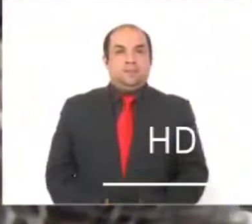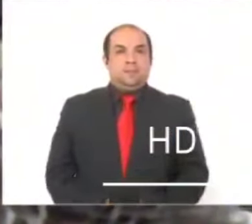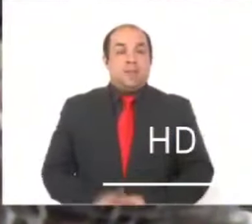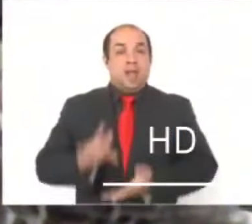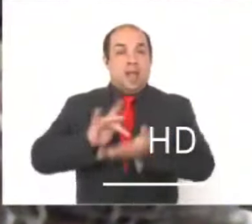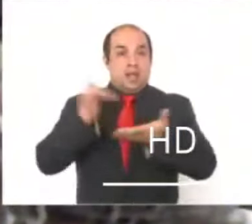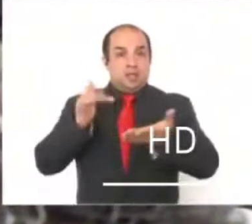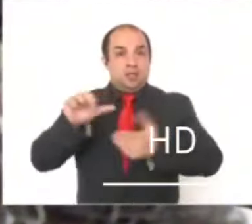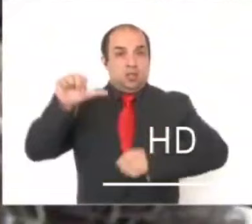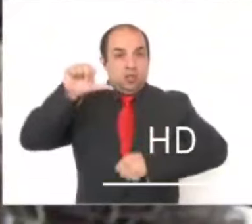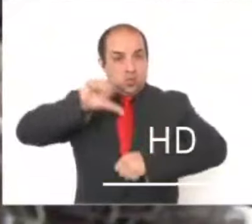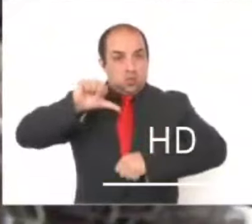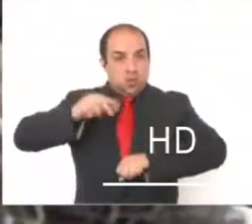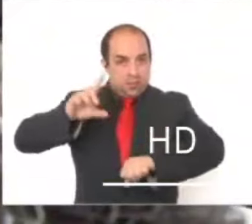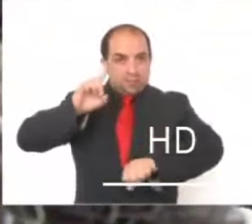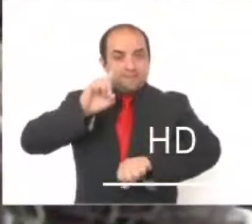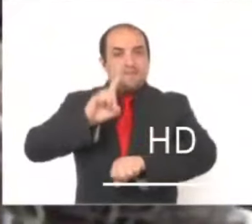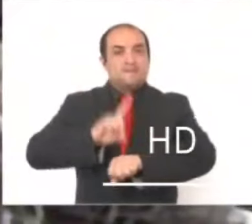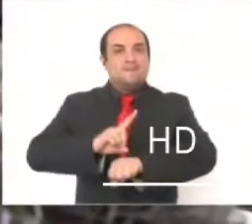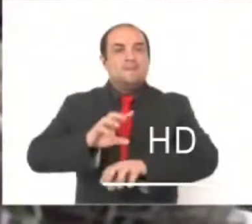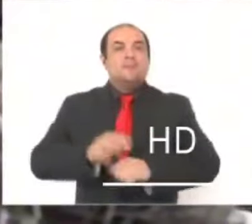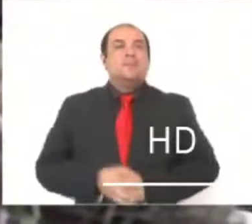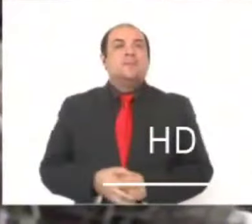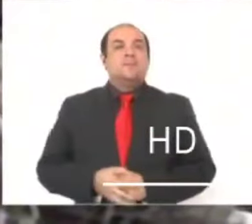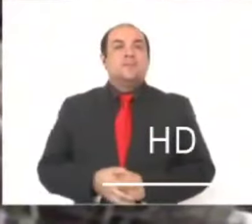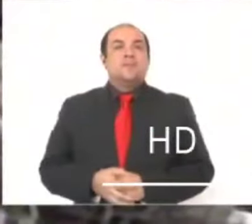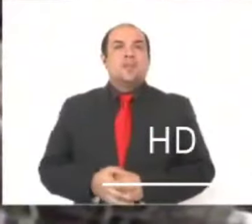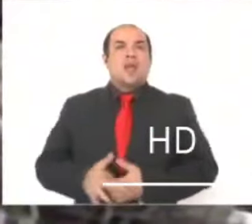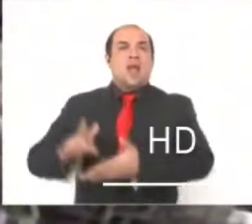estos momentos, todo el apoyo, todo